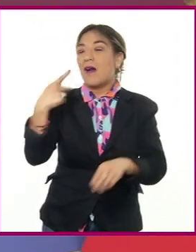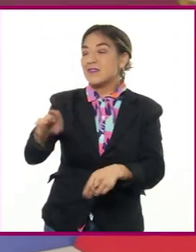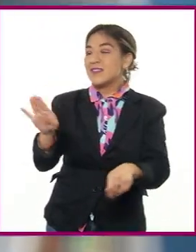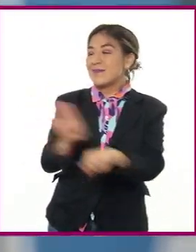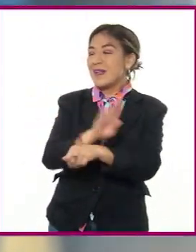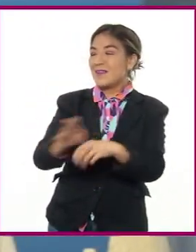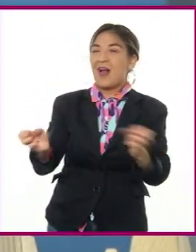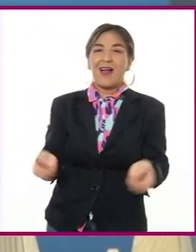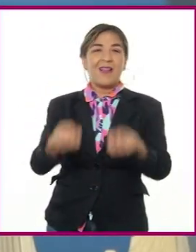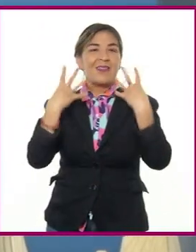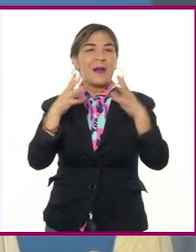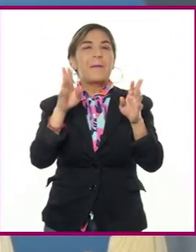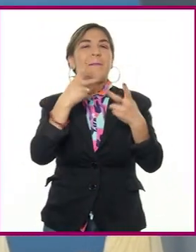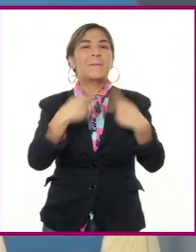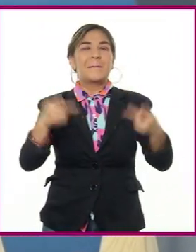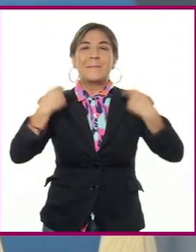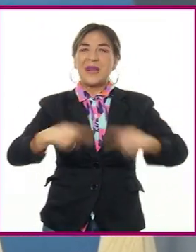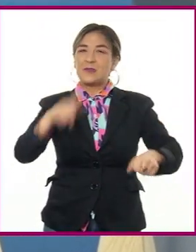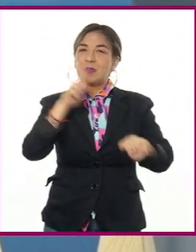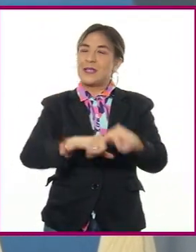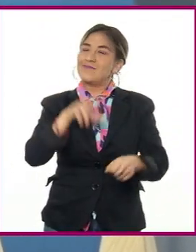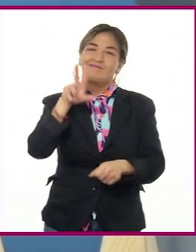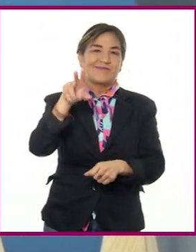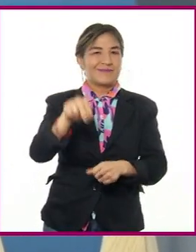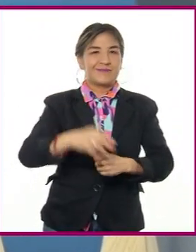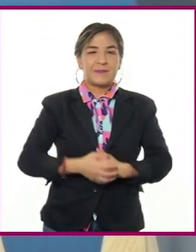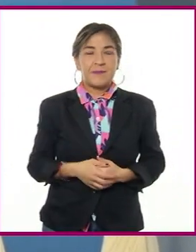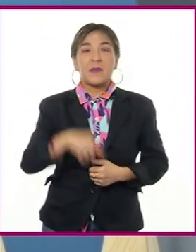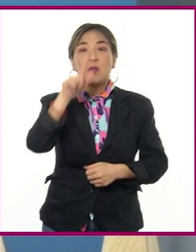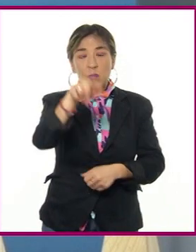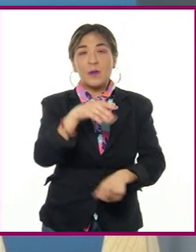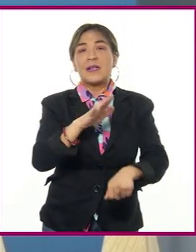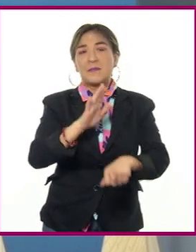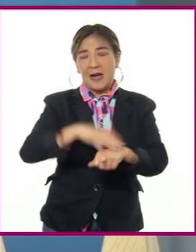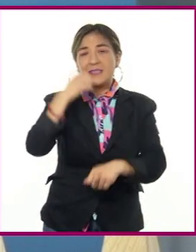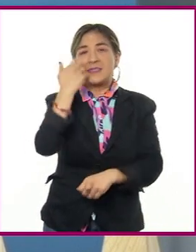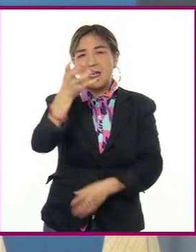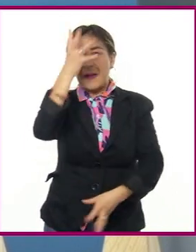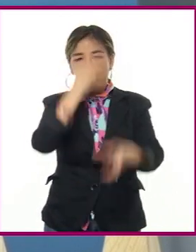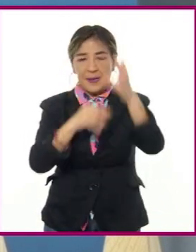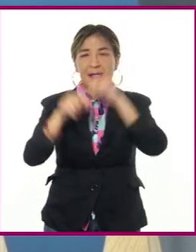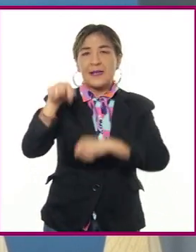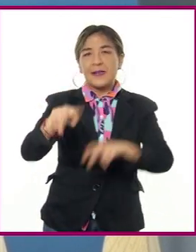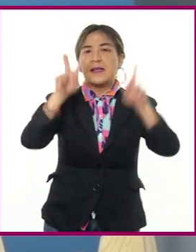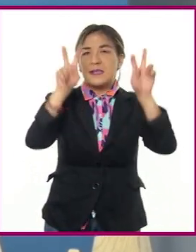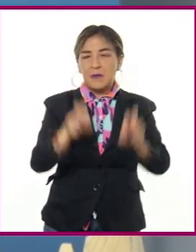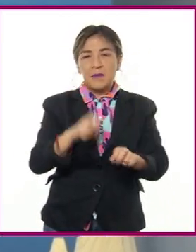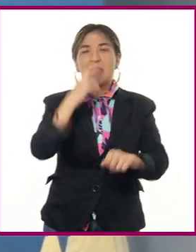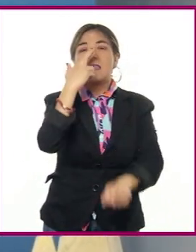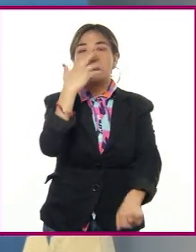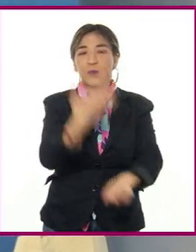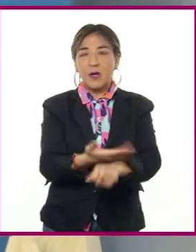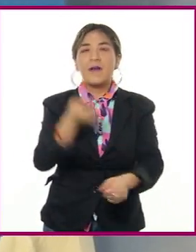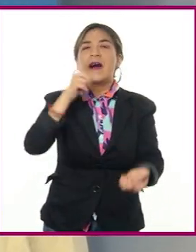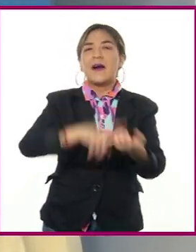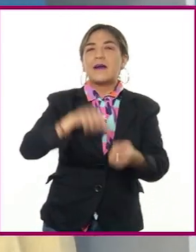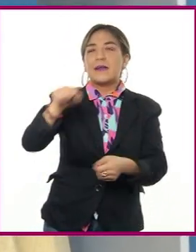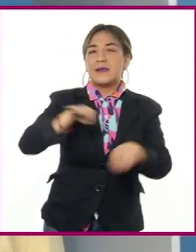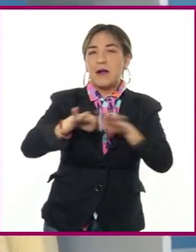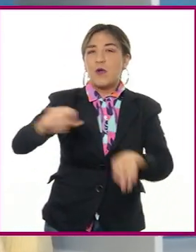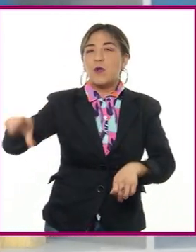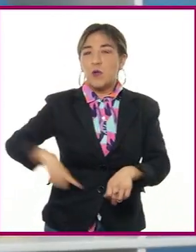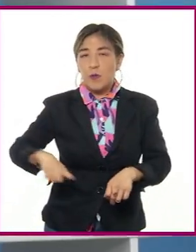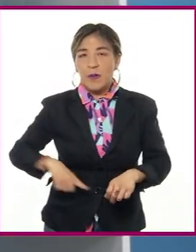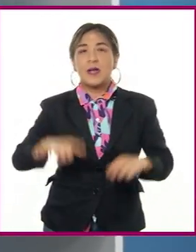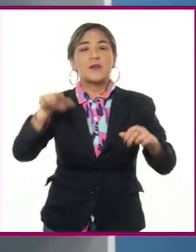individuales. Les recordamos que si desean aprender más sobre el tema de las responsabilidades de las servidoras y